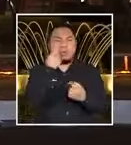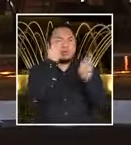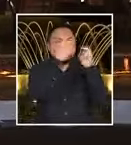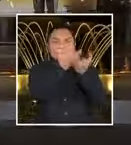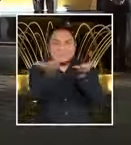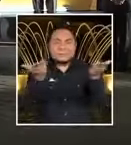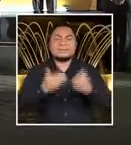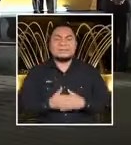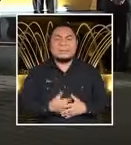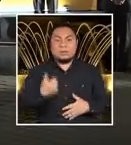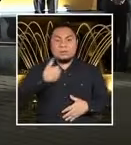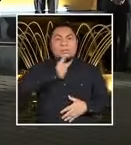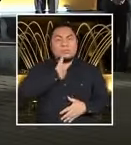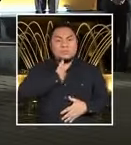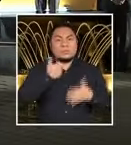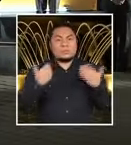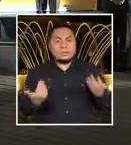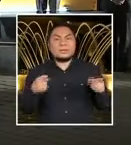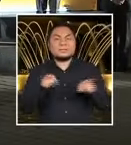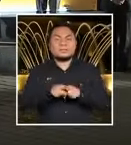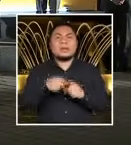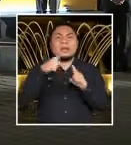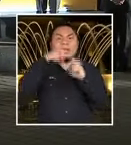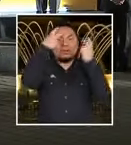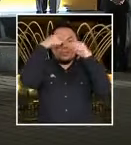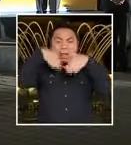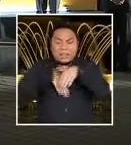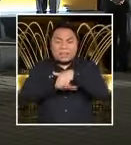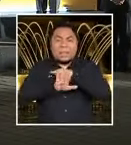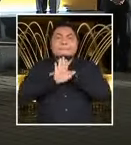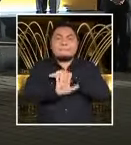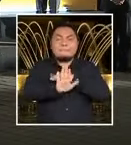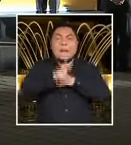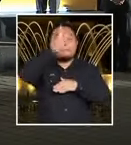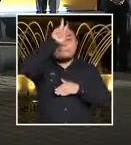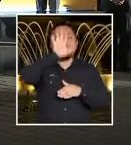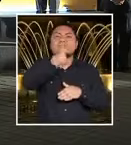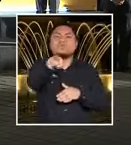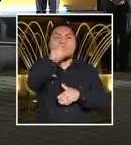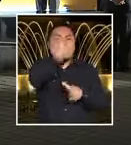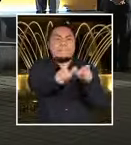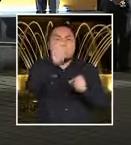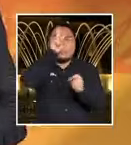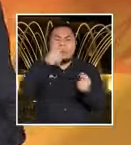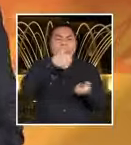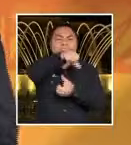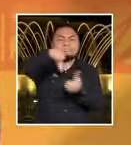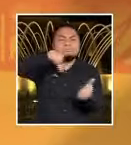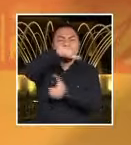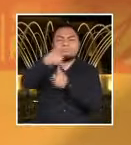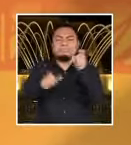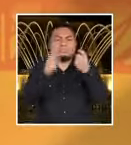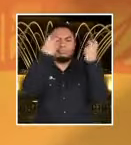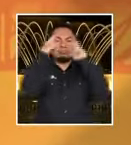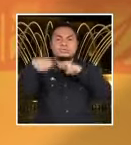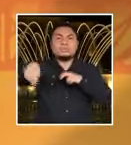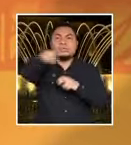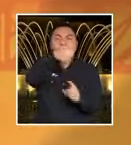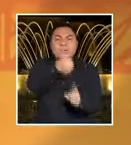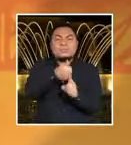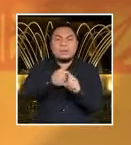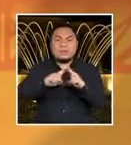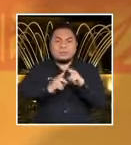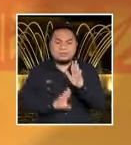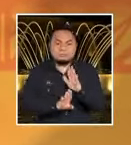Nosotros mismos, a través del turismo interno, podemos generar una reactivación